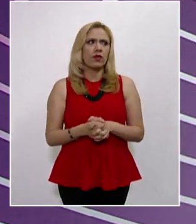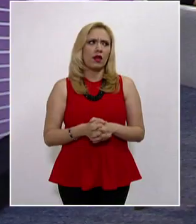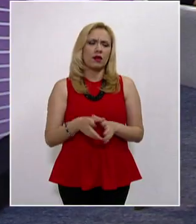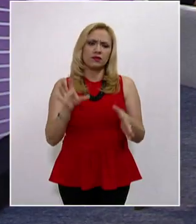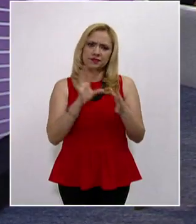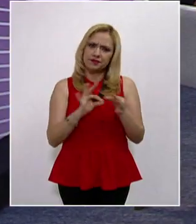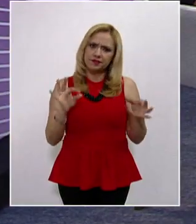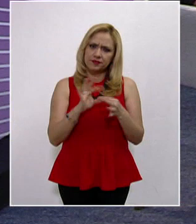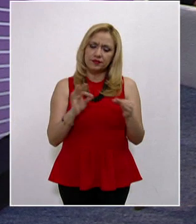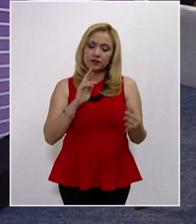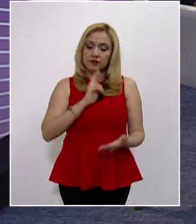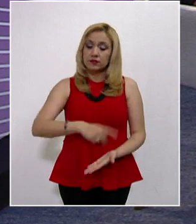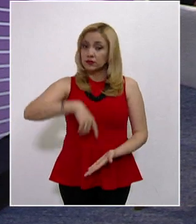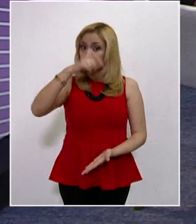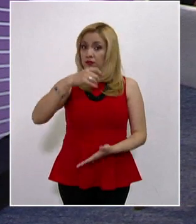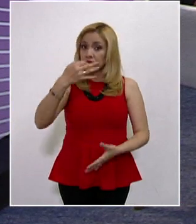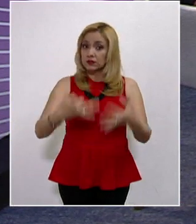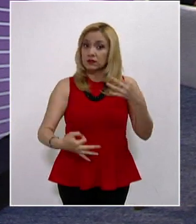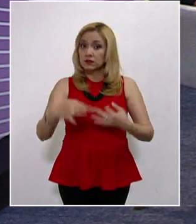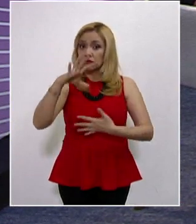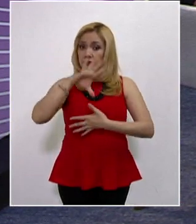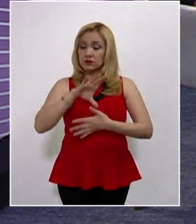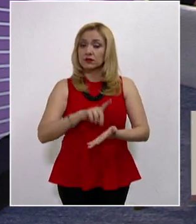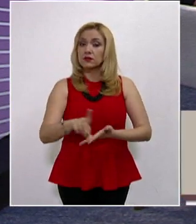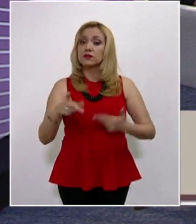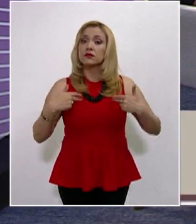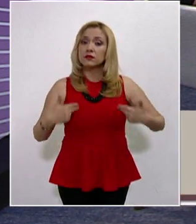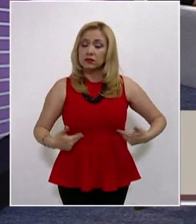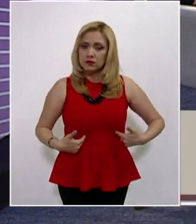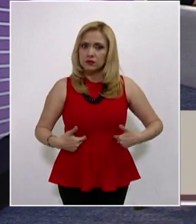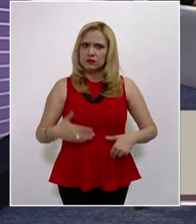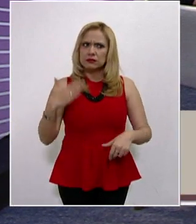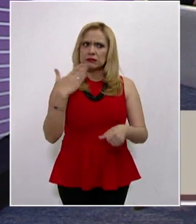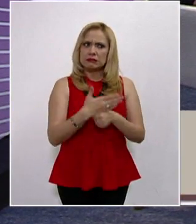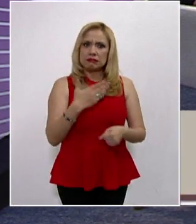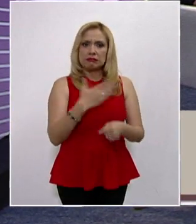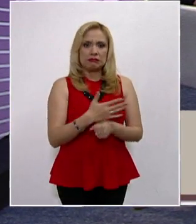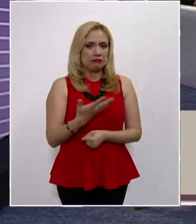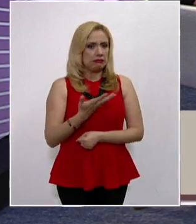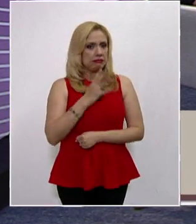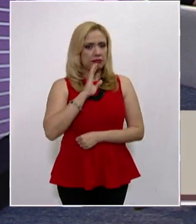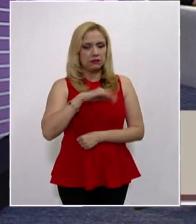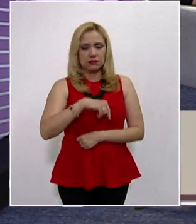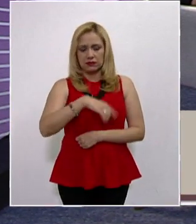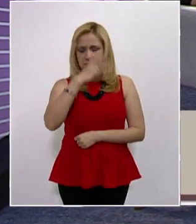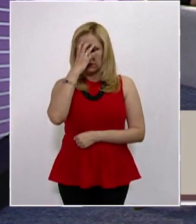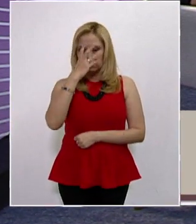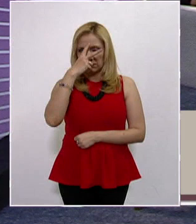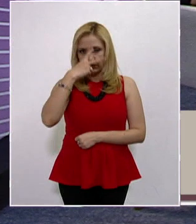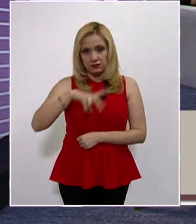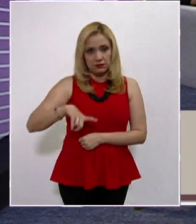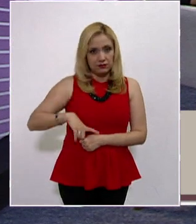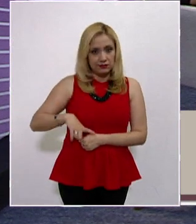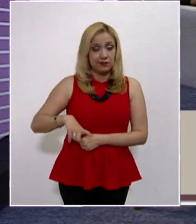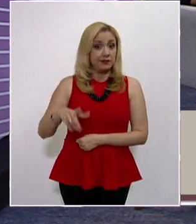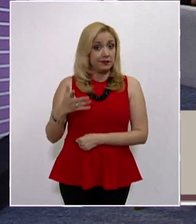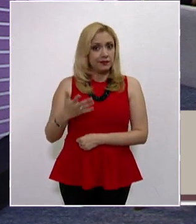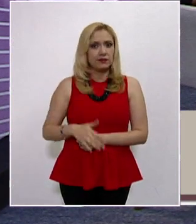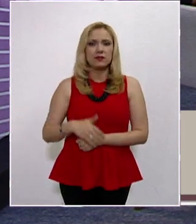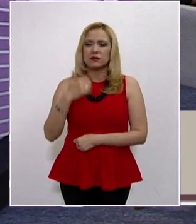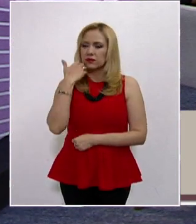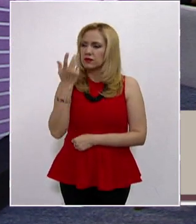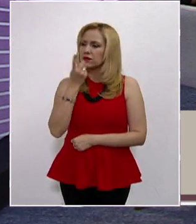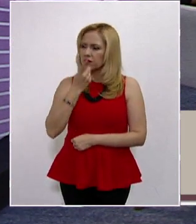Platicábamos de las sentencias de la Corte Interamericana de Derechos Humanos condenatorias para el Estado mexicano. Quisiera, Octavio, que